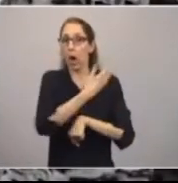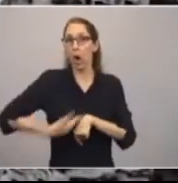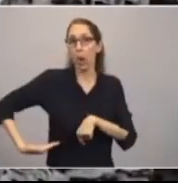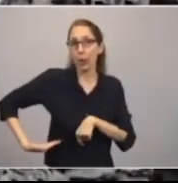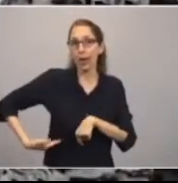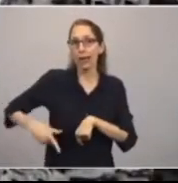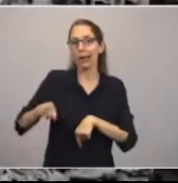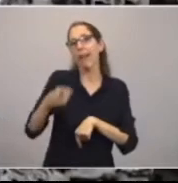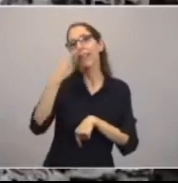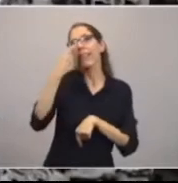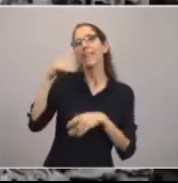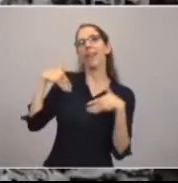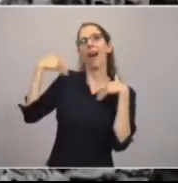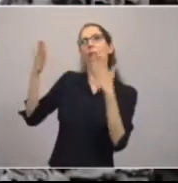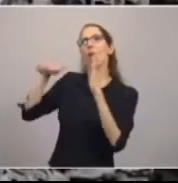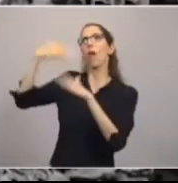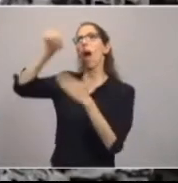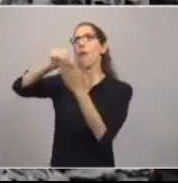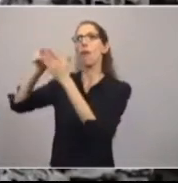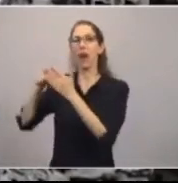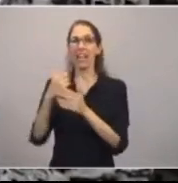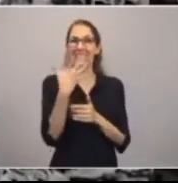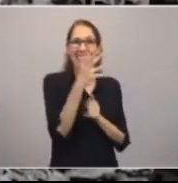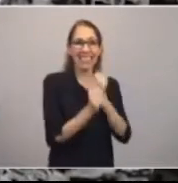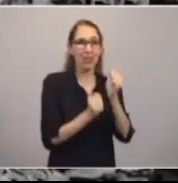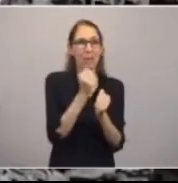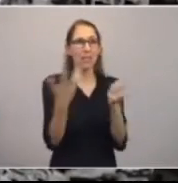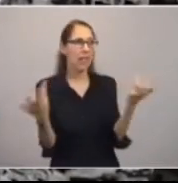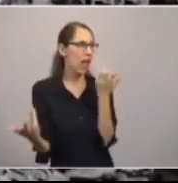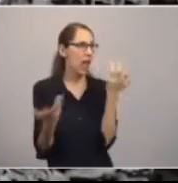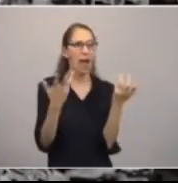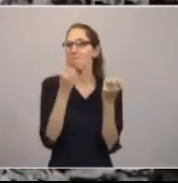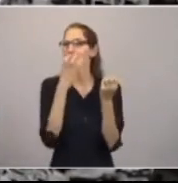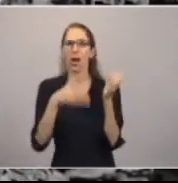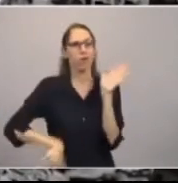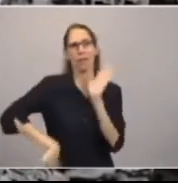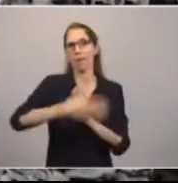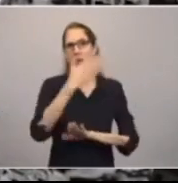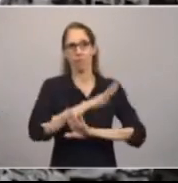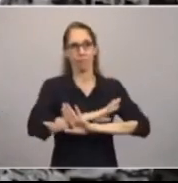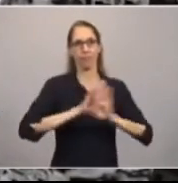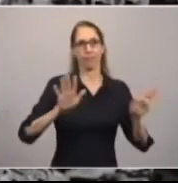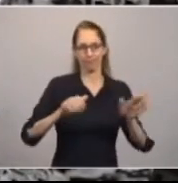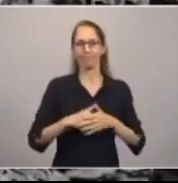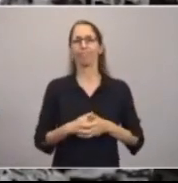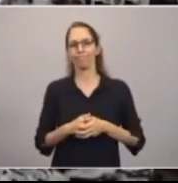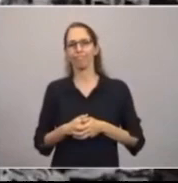También otra cita varelense, ¿no? Pero de la rotonda de Alpargatas se fue a Alpargatas.